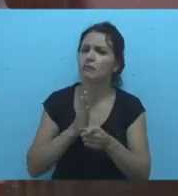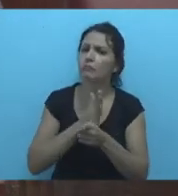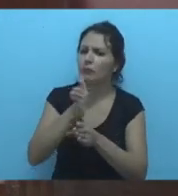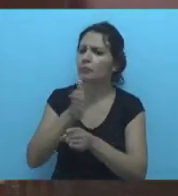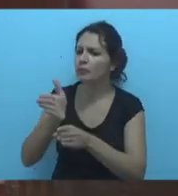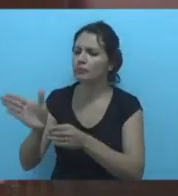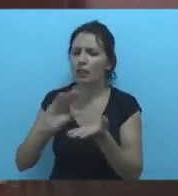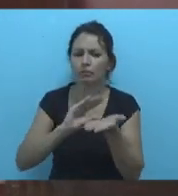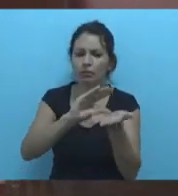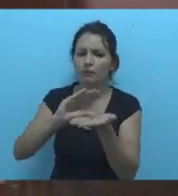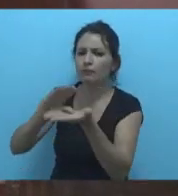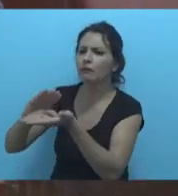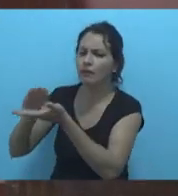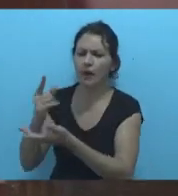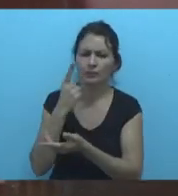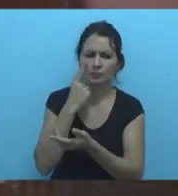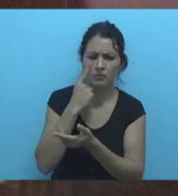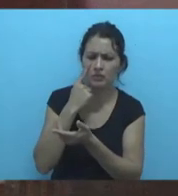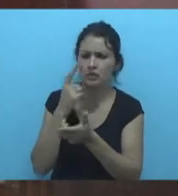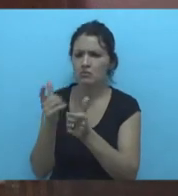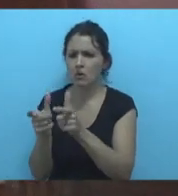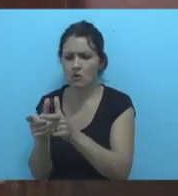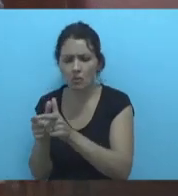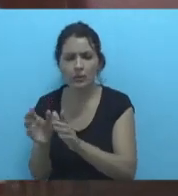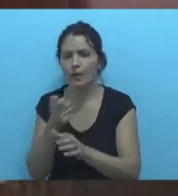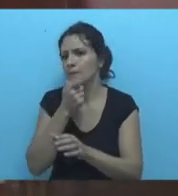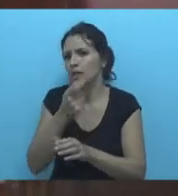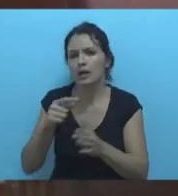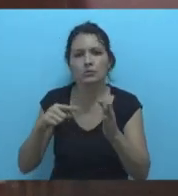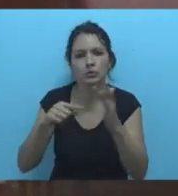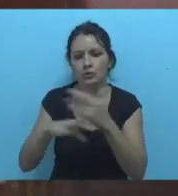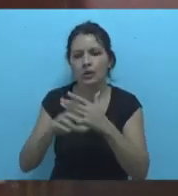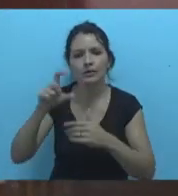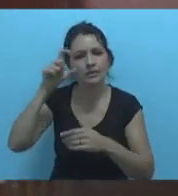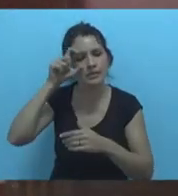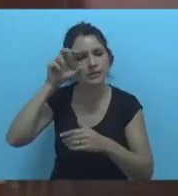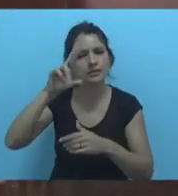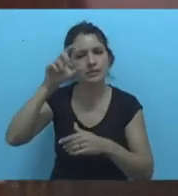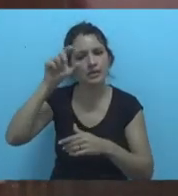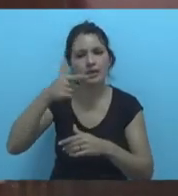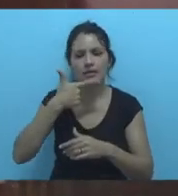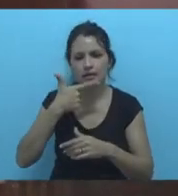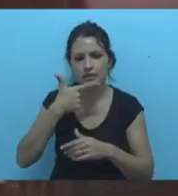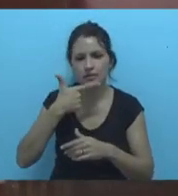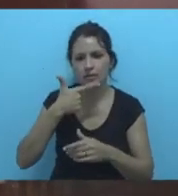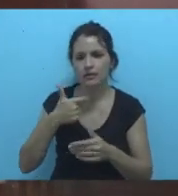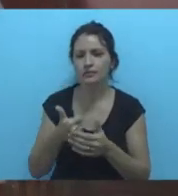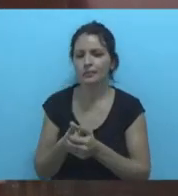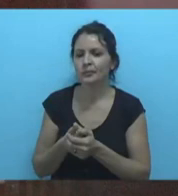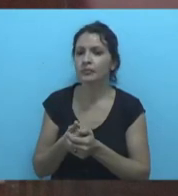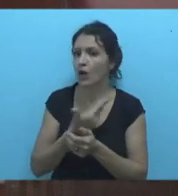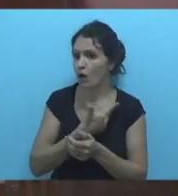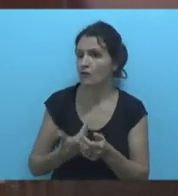Menores de la gestión anterior. De hecho, en el caso de Sere, que es uno de los casos que el diputado hace alusión en su pedido de informe, el gobierno de Omar Perotti fue el